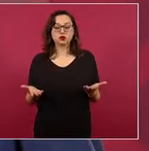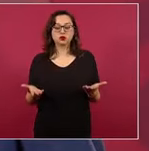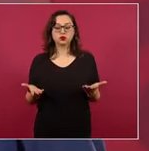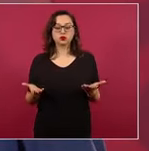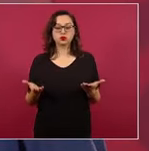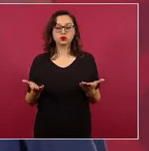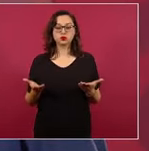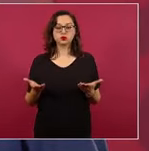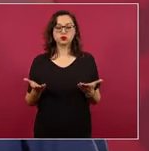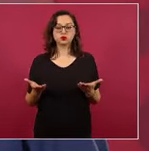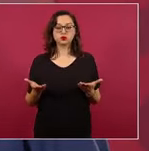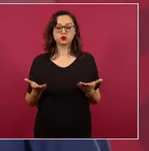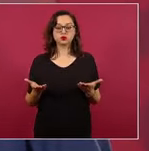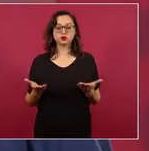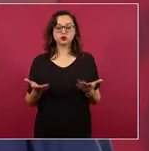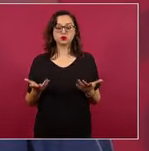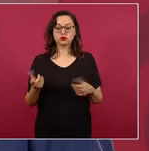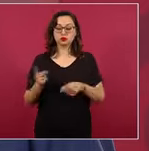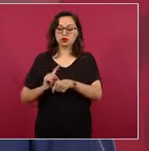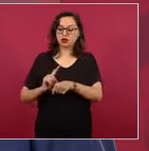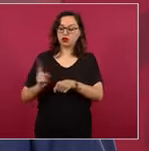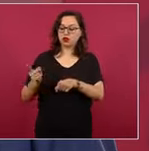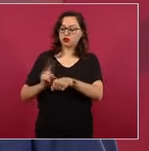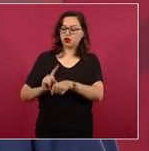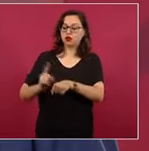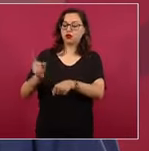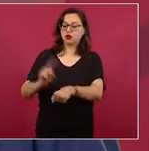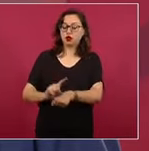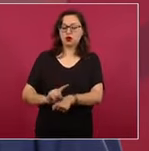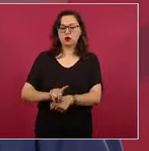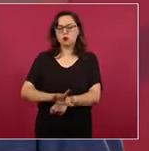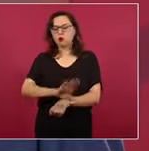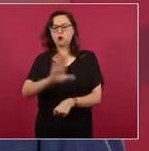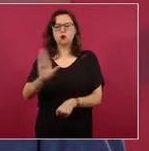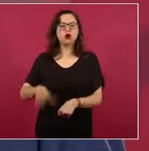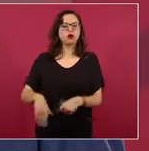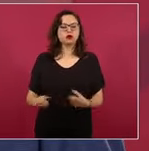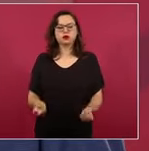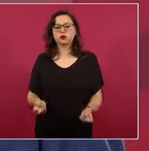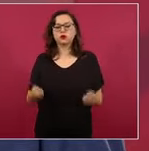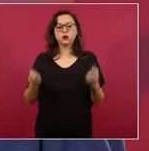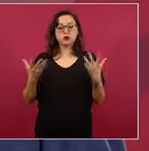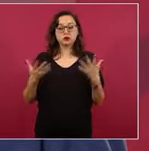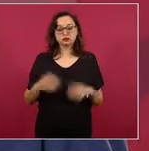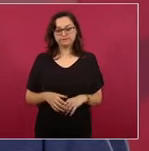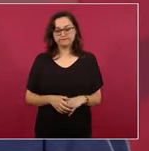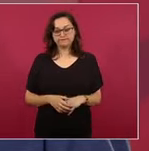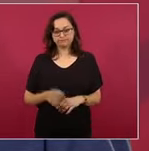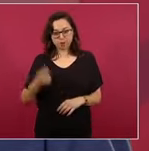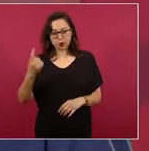solo un fallecido diario por la pandemia,